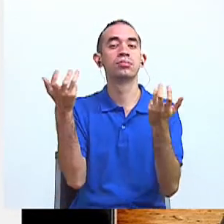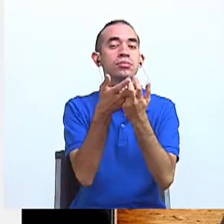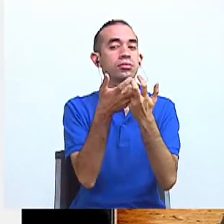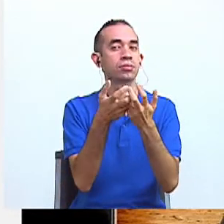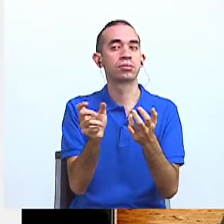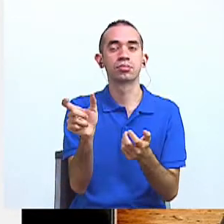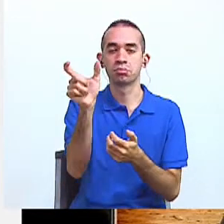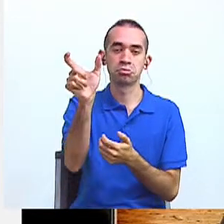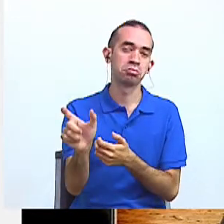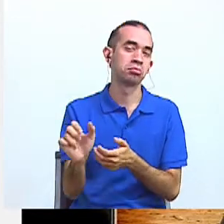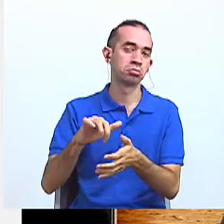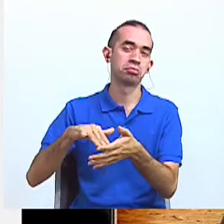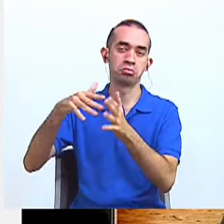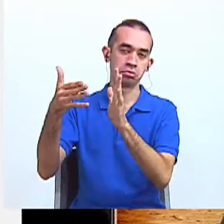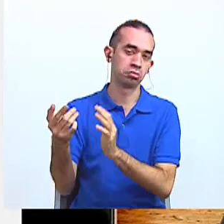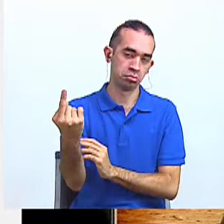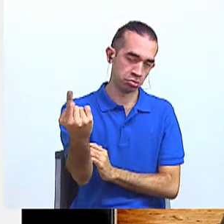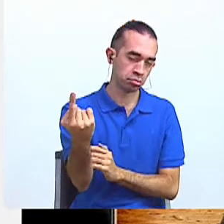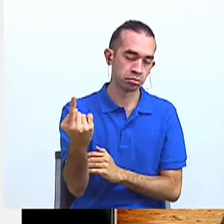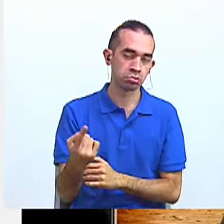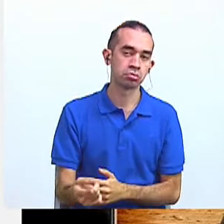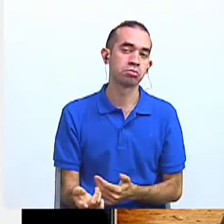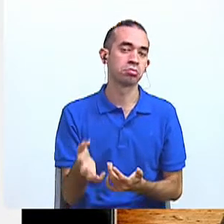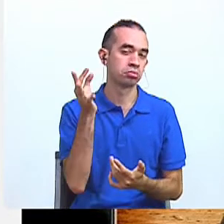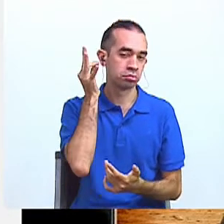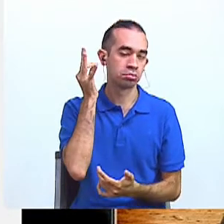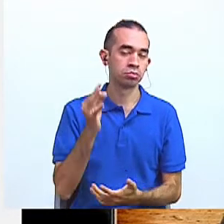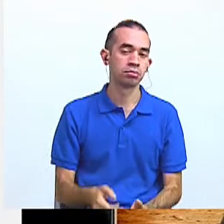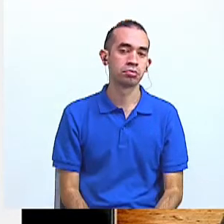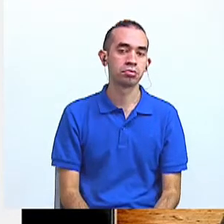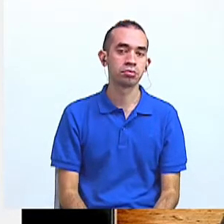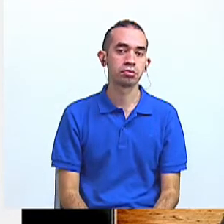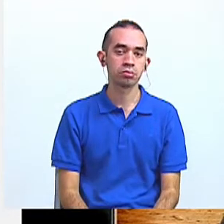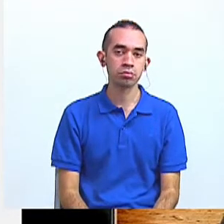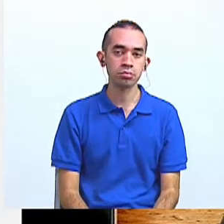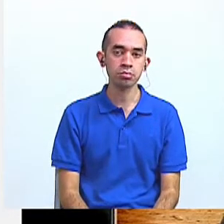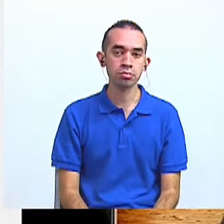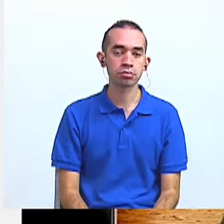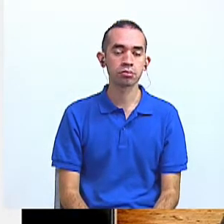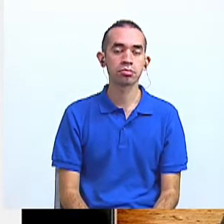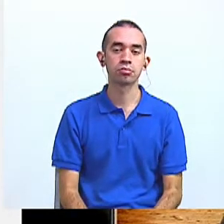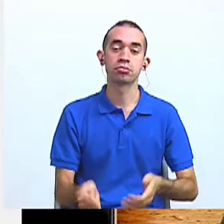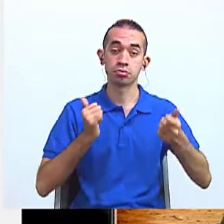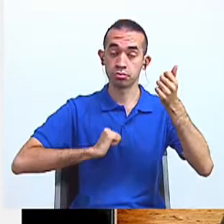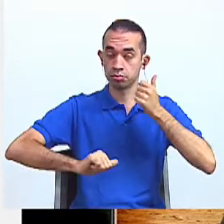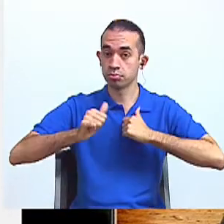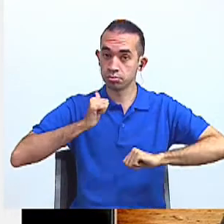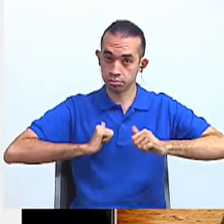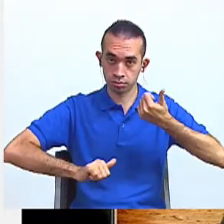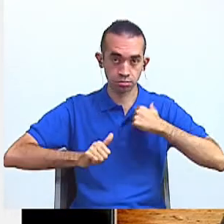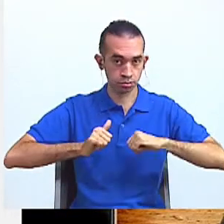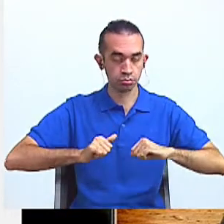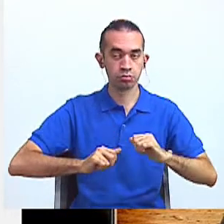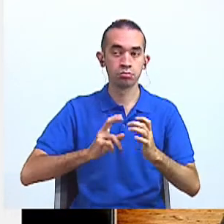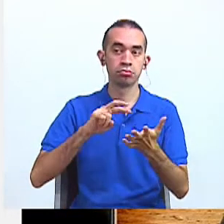de una de las estudiantes. Y es una obra que logró